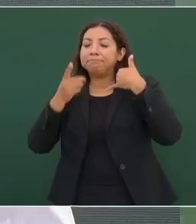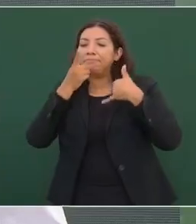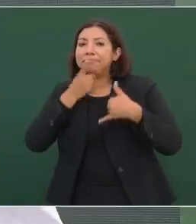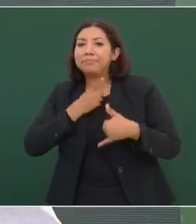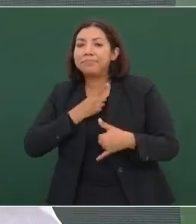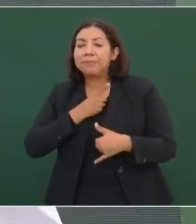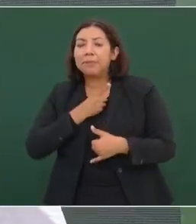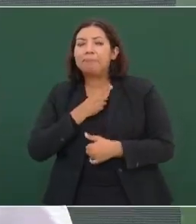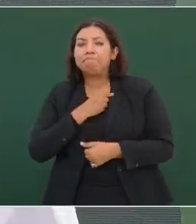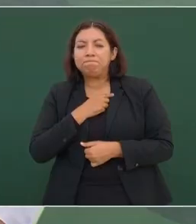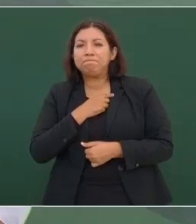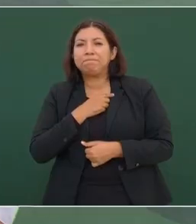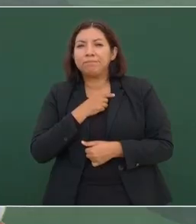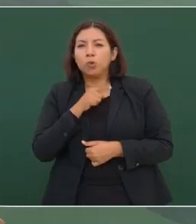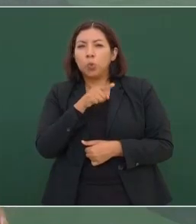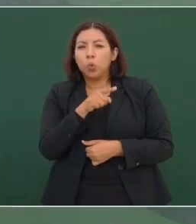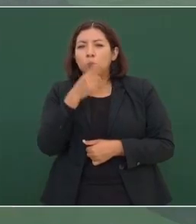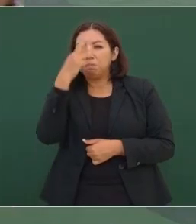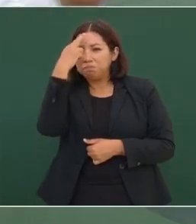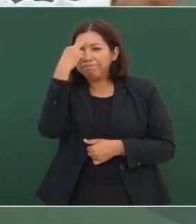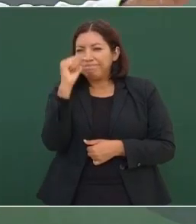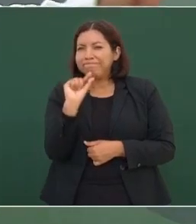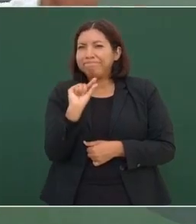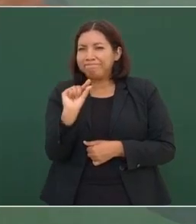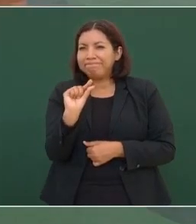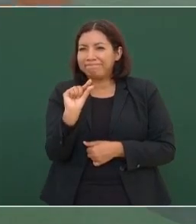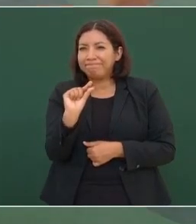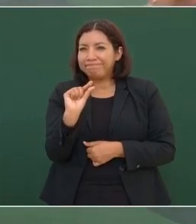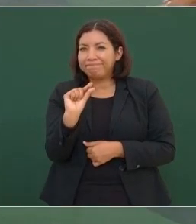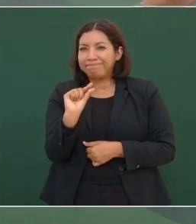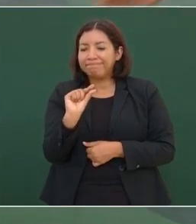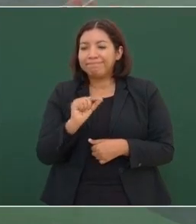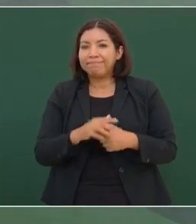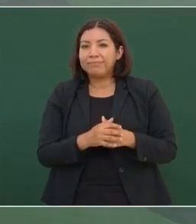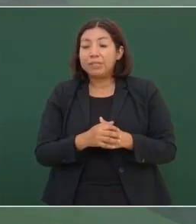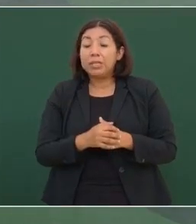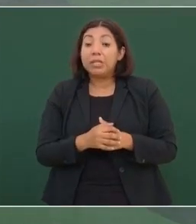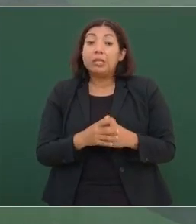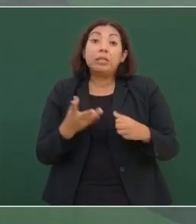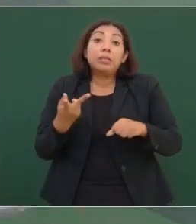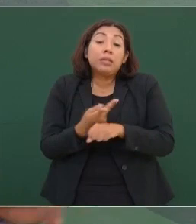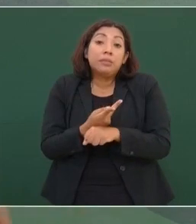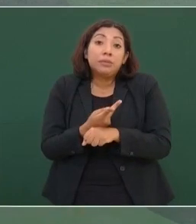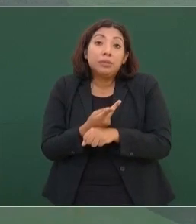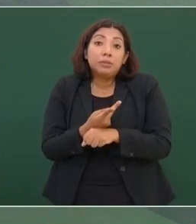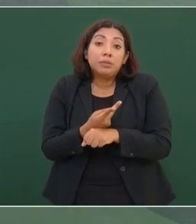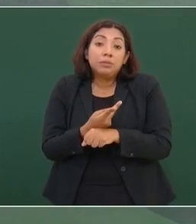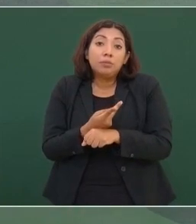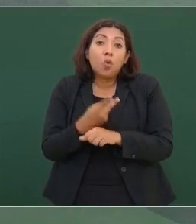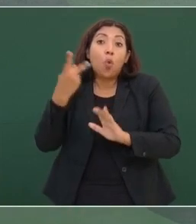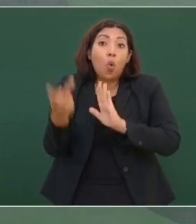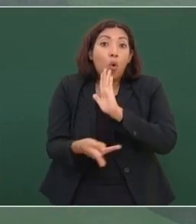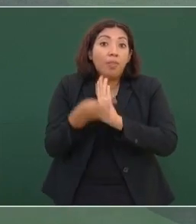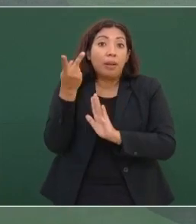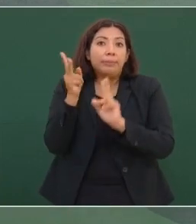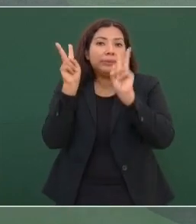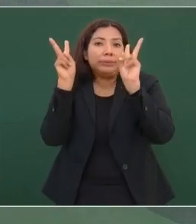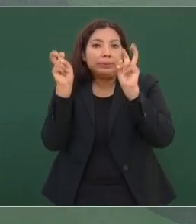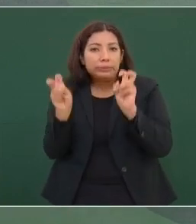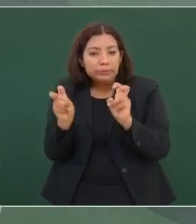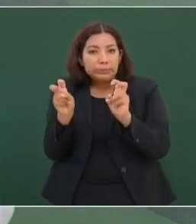un poco de razón. Y ya, afortunadamente no se volvió a tocar el tema, pero